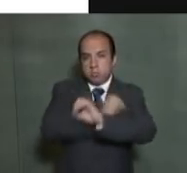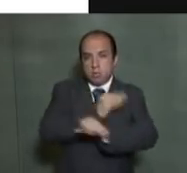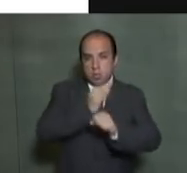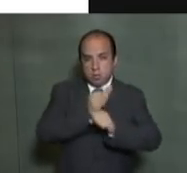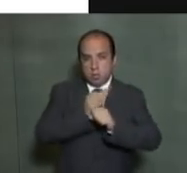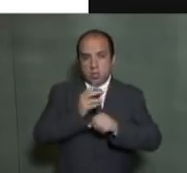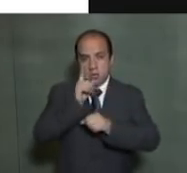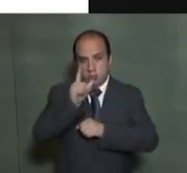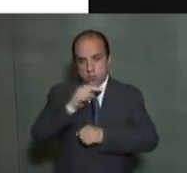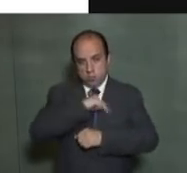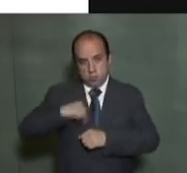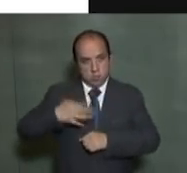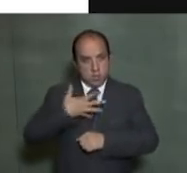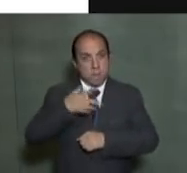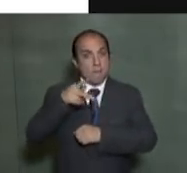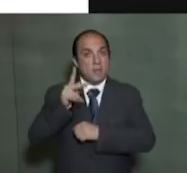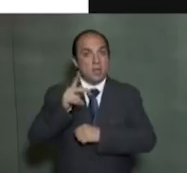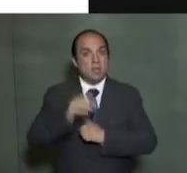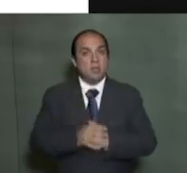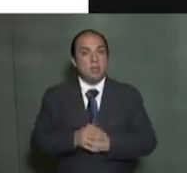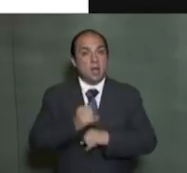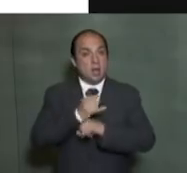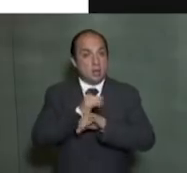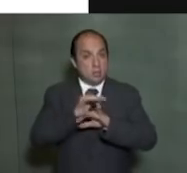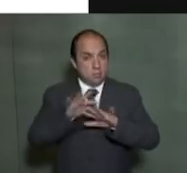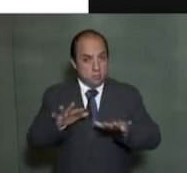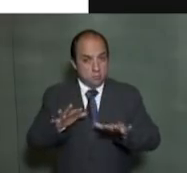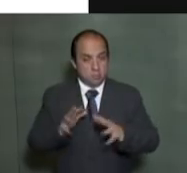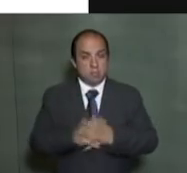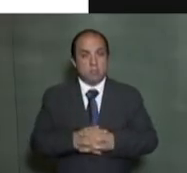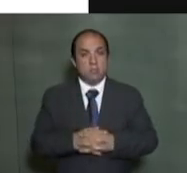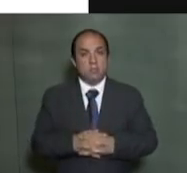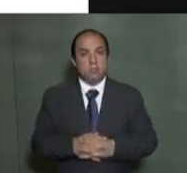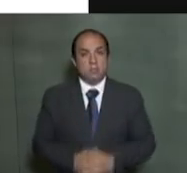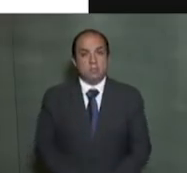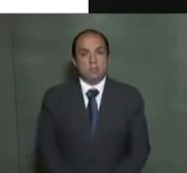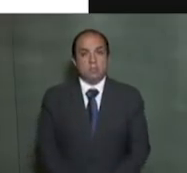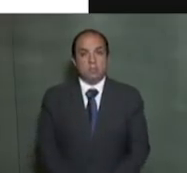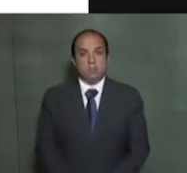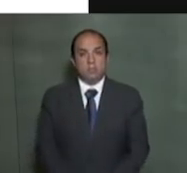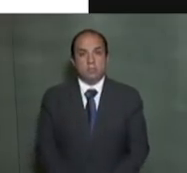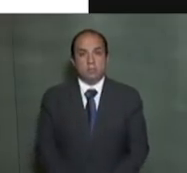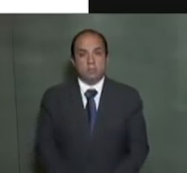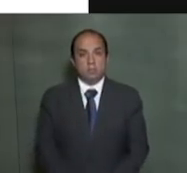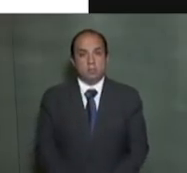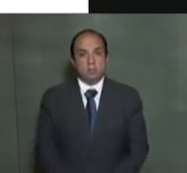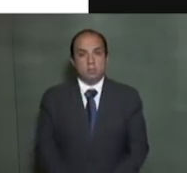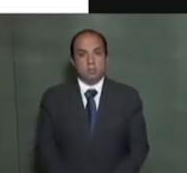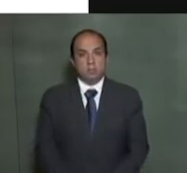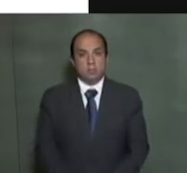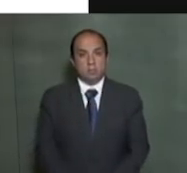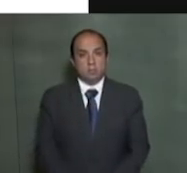luces que tenemos, pero en el informe que de manera